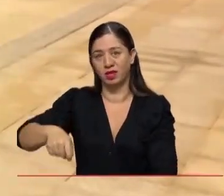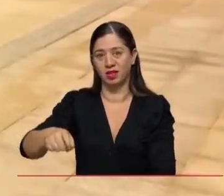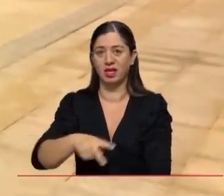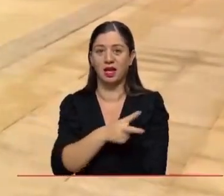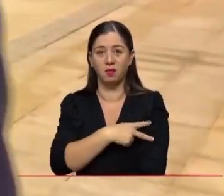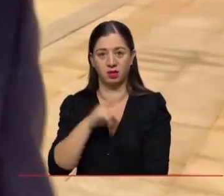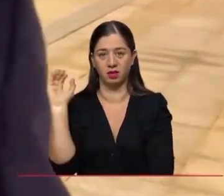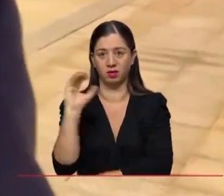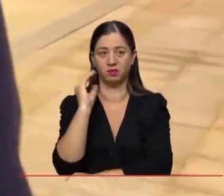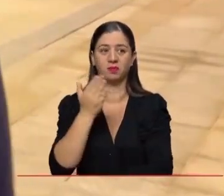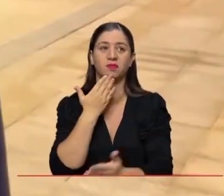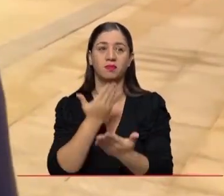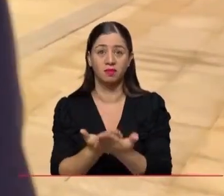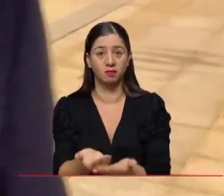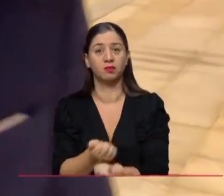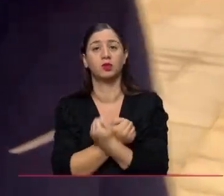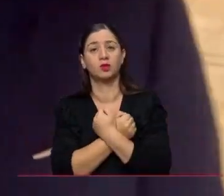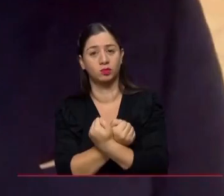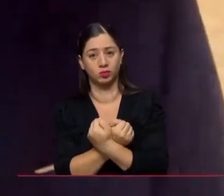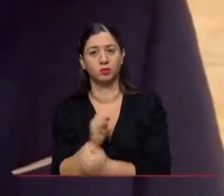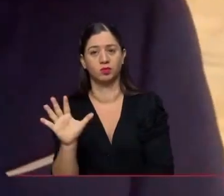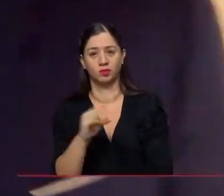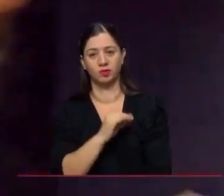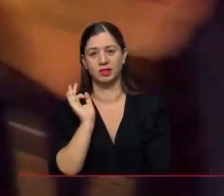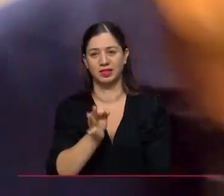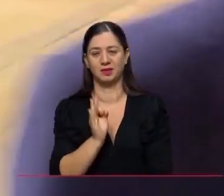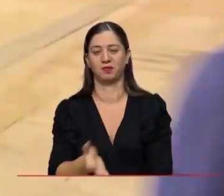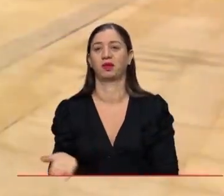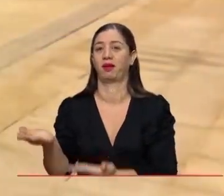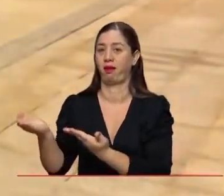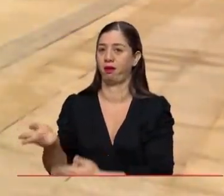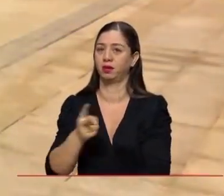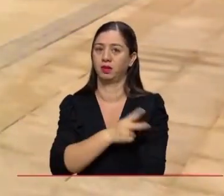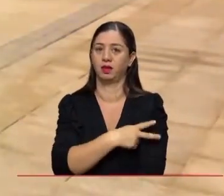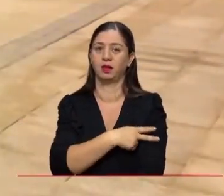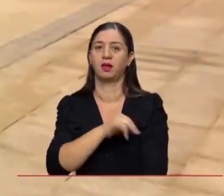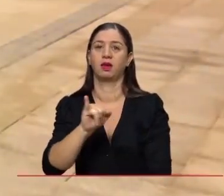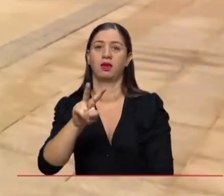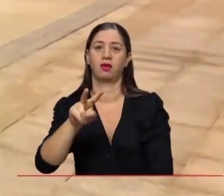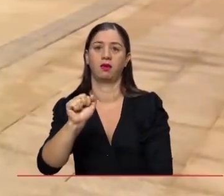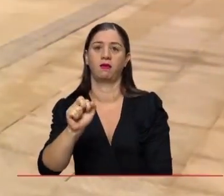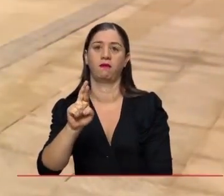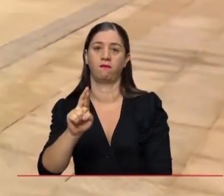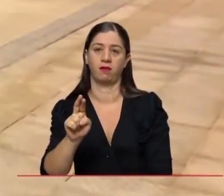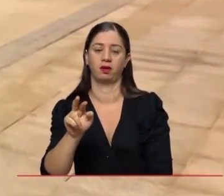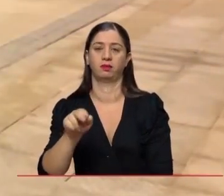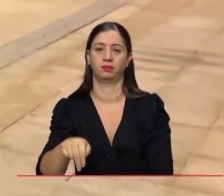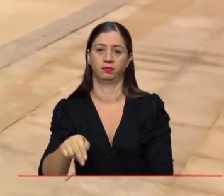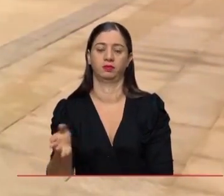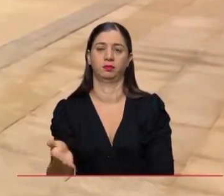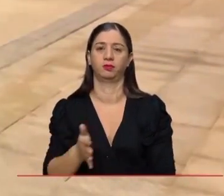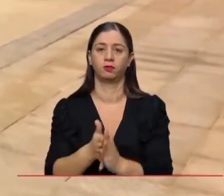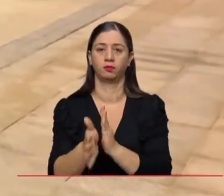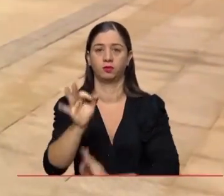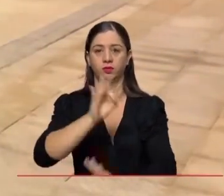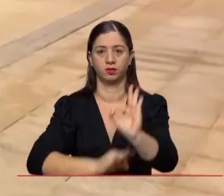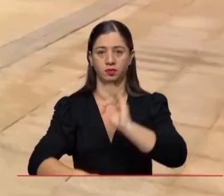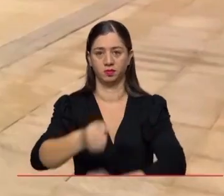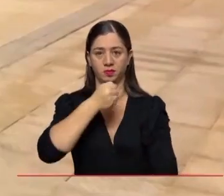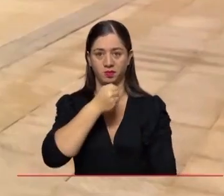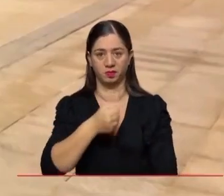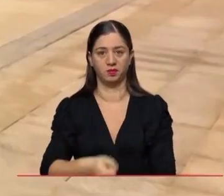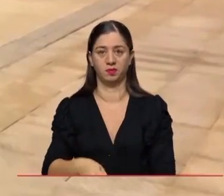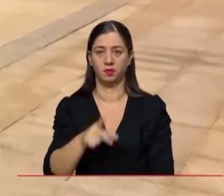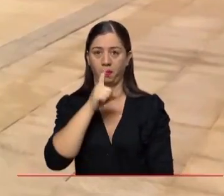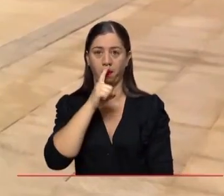capitán, en Colombia. Gracias, yo también los quiero mucho, siempre. Chao. Era nuestro capitán Iván Ramiro Córdoba en esta información de Telepacífico Noticias